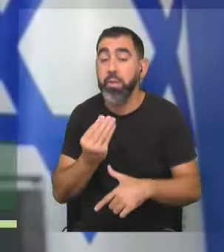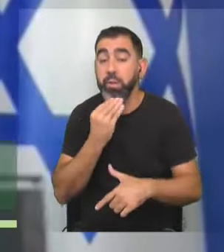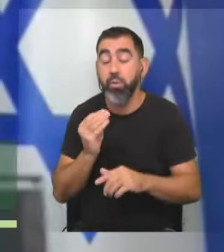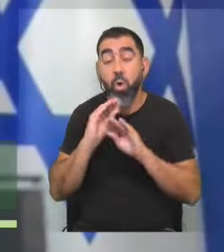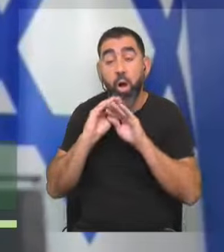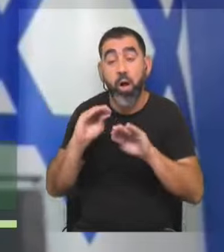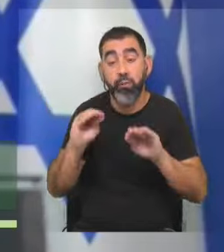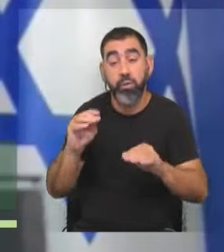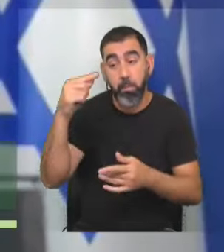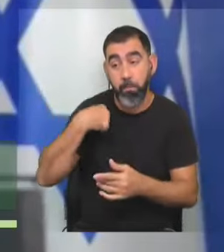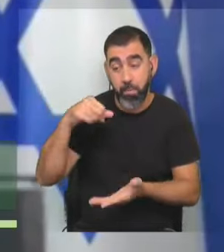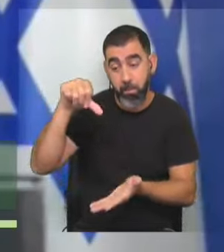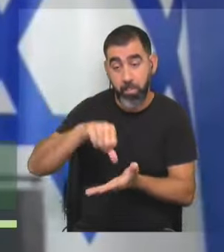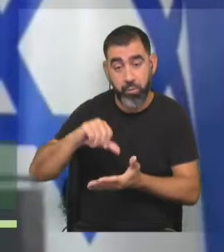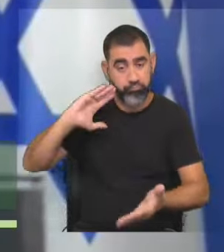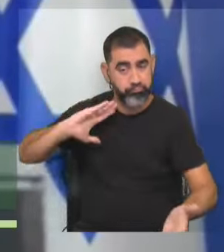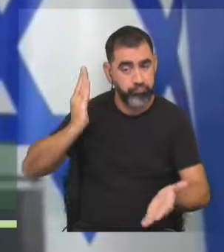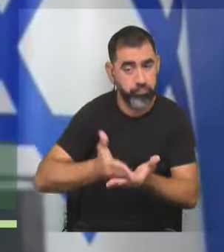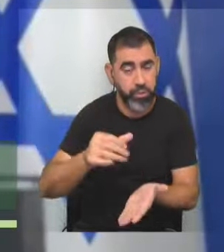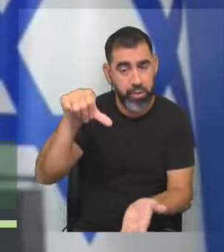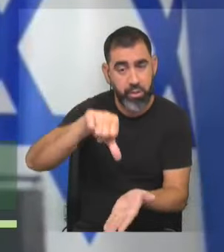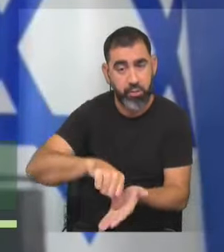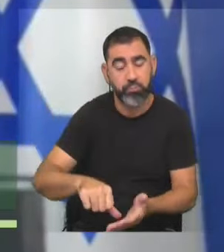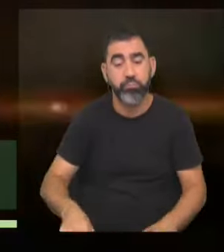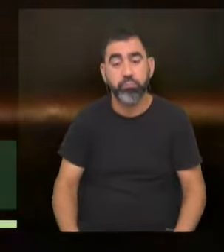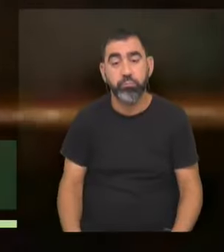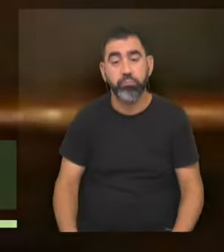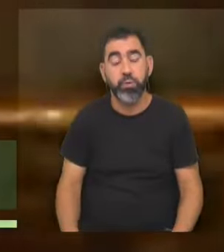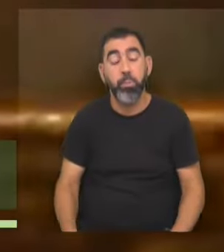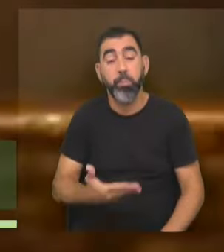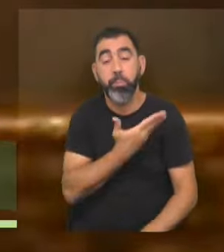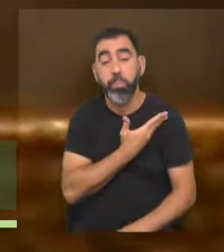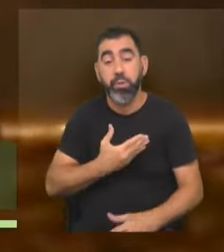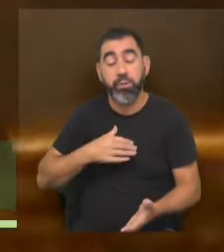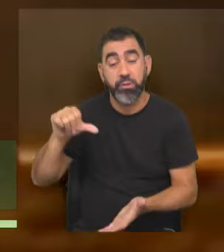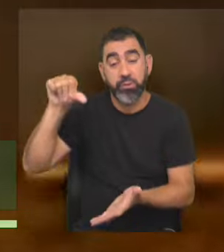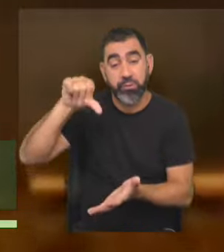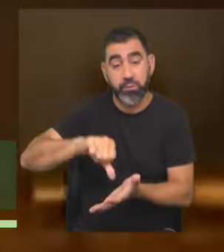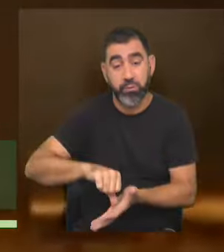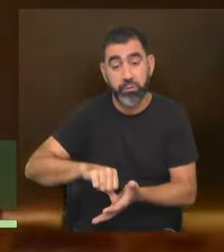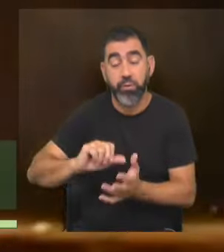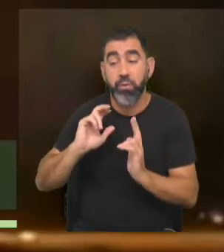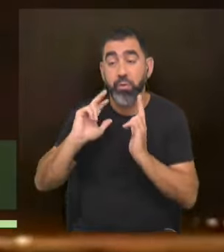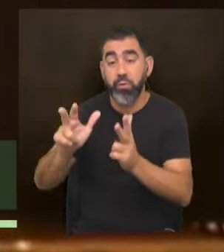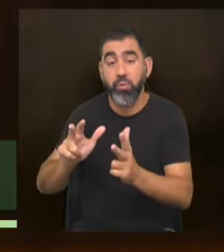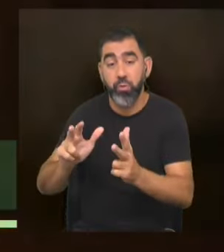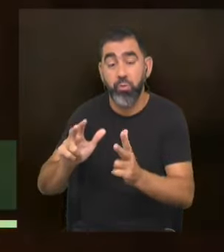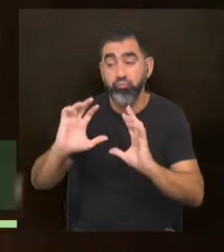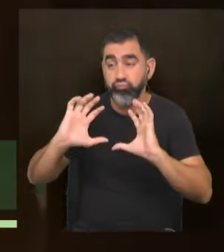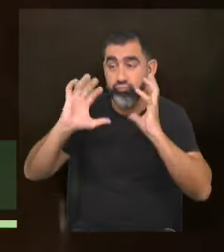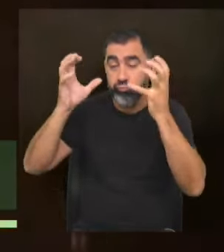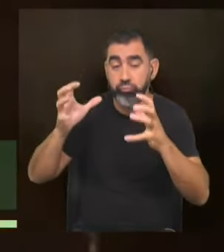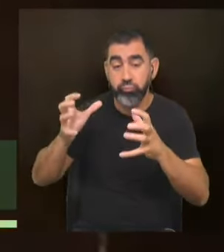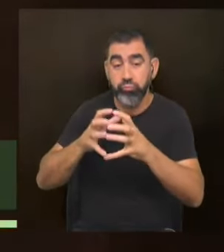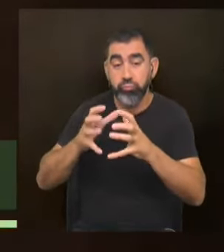ha advertido que su país derrotará a Irán por su parte el presidente iraní Ibrahim raisi afirmó que la guardia Revolucionaria